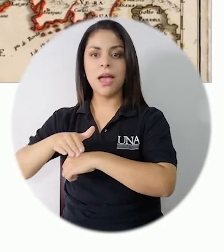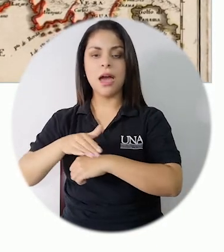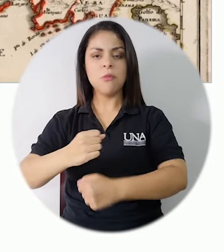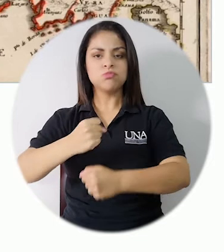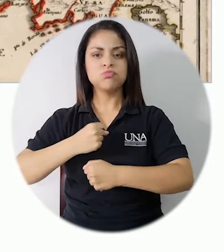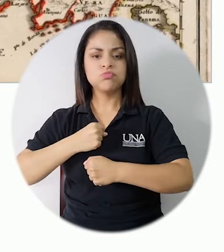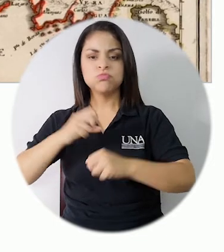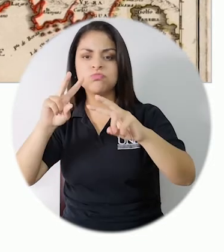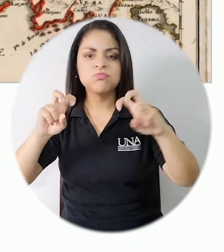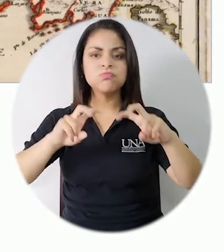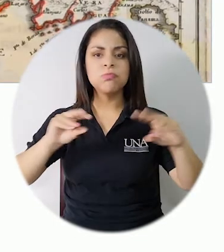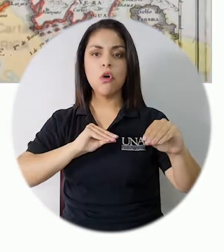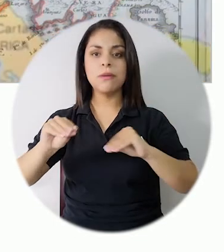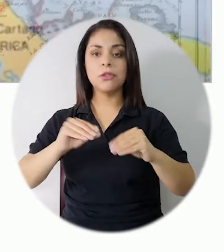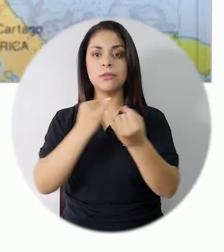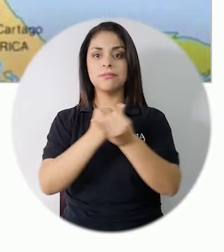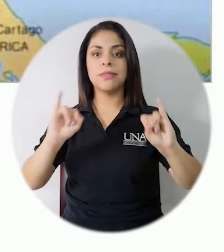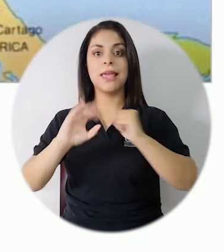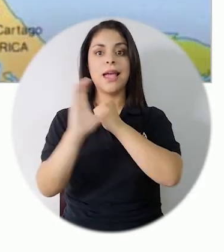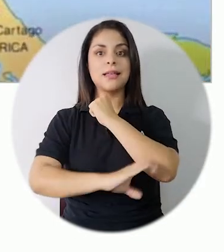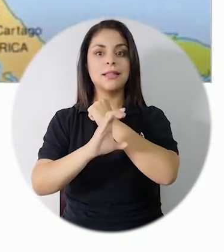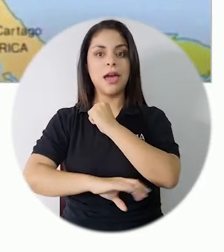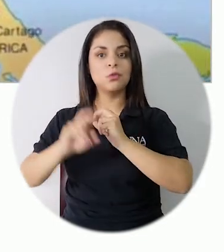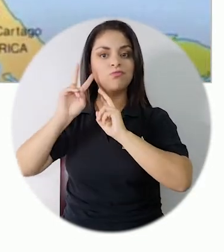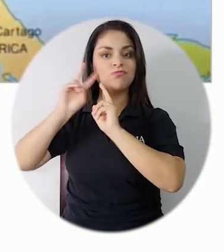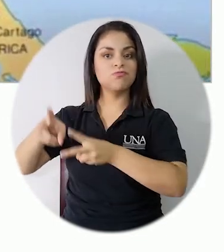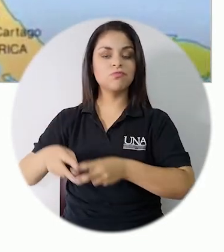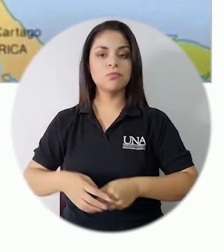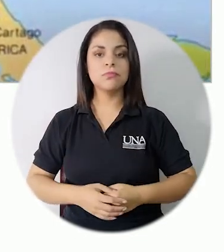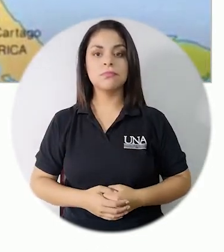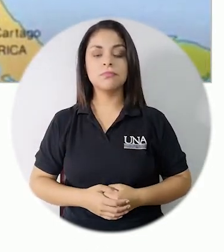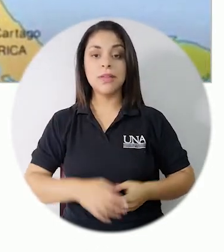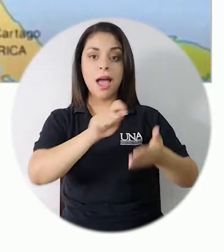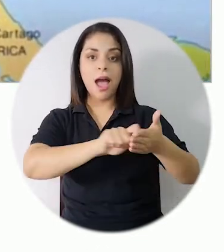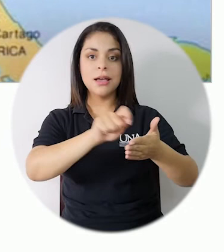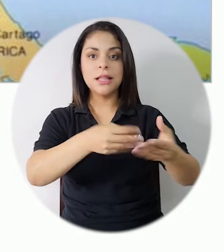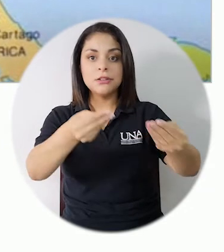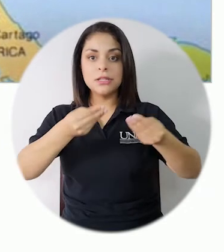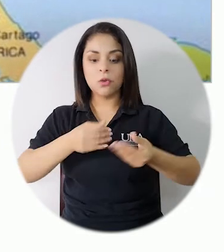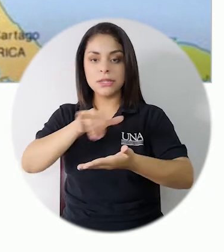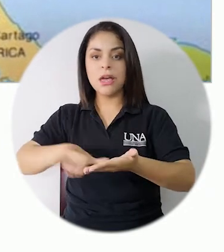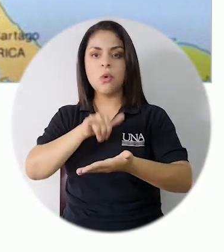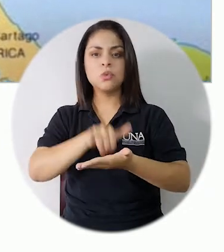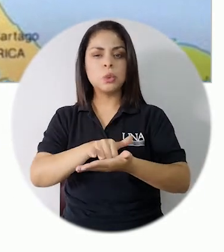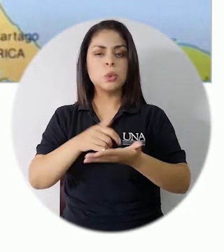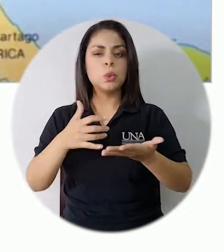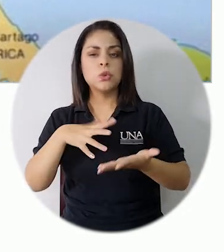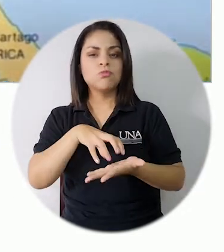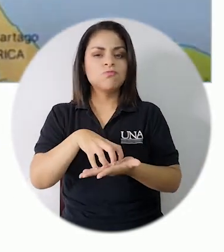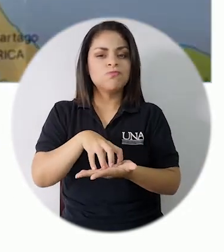a socavar los movimientos independentistas y castigar a los desobedientes. El acta se recibió en San José con